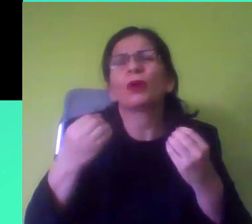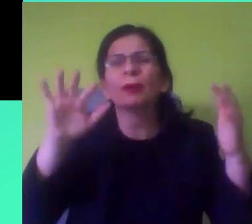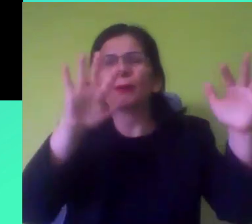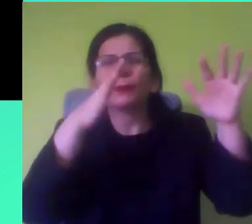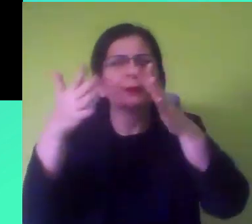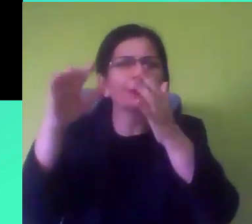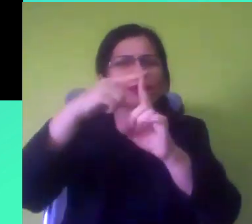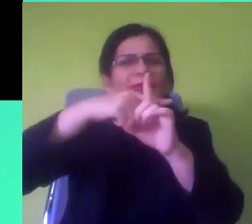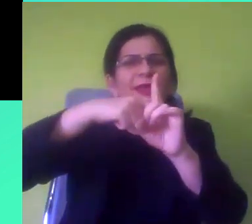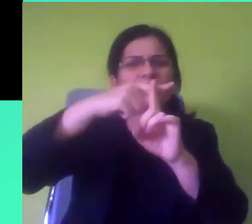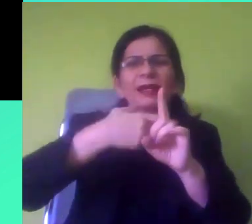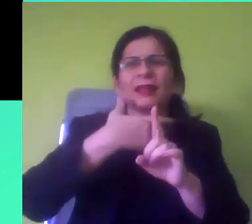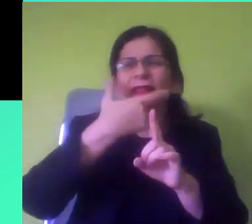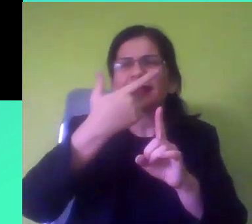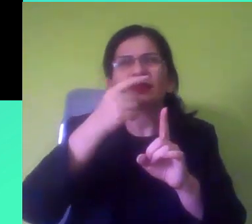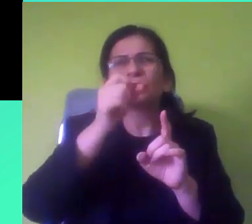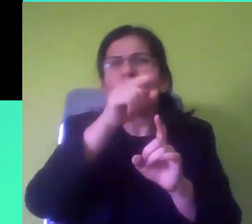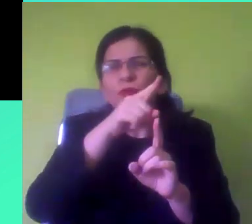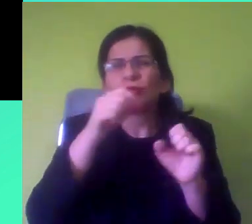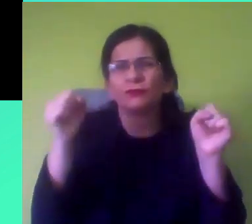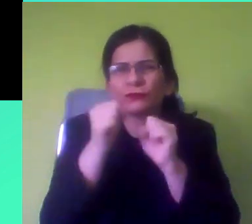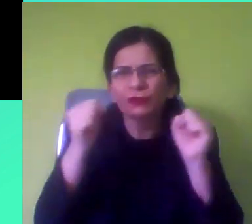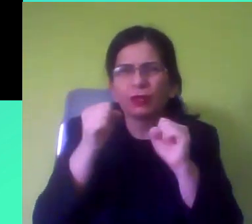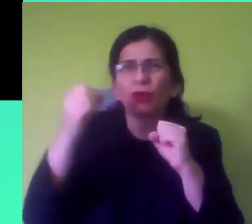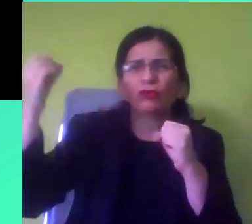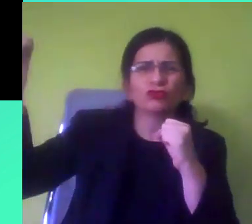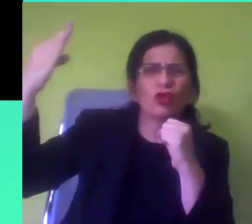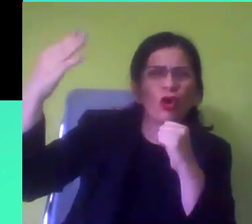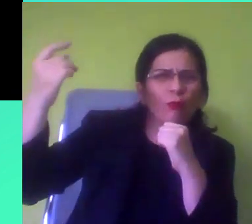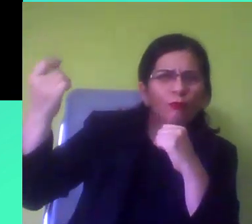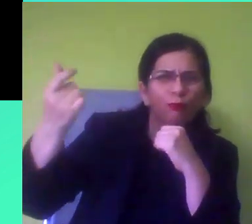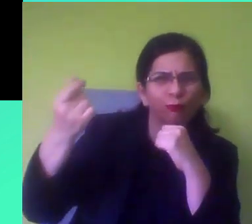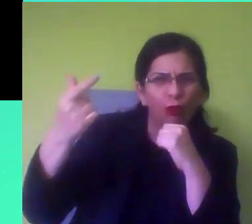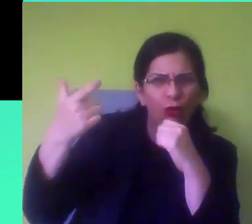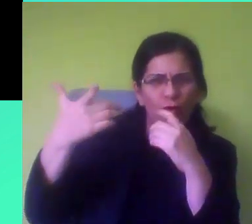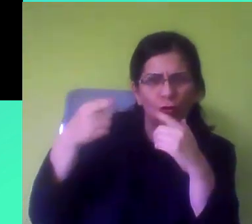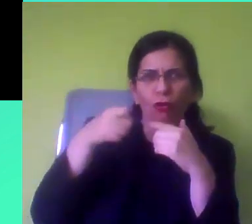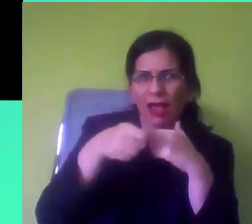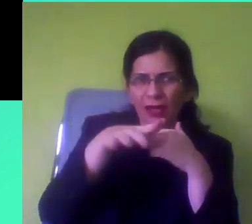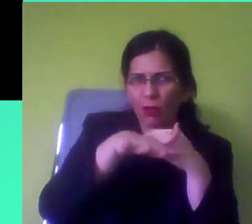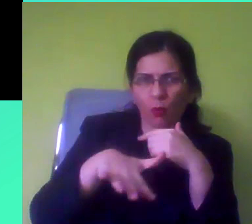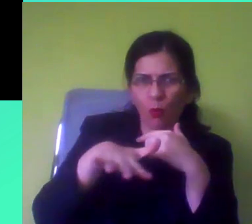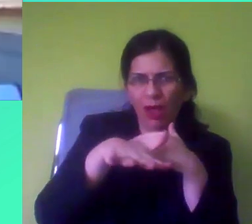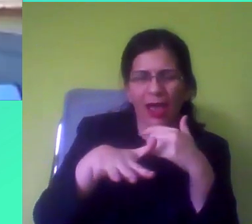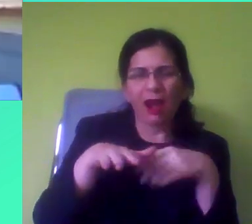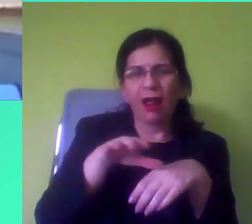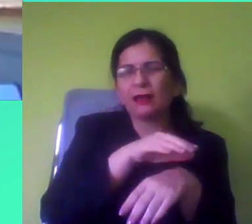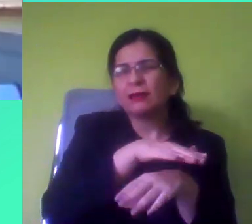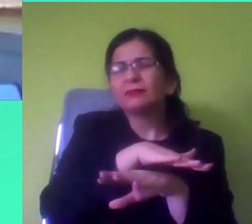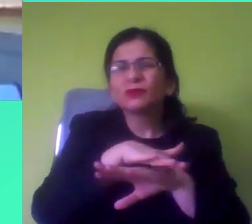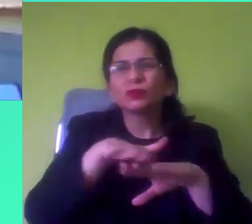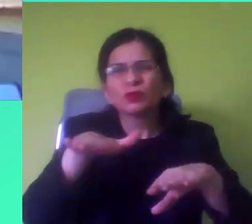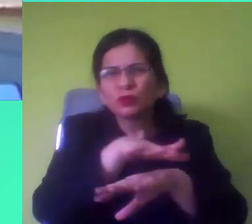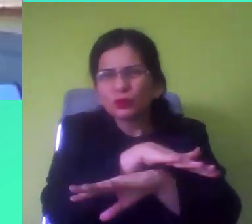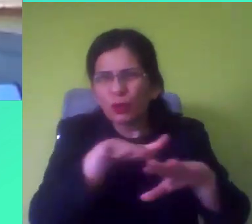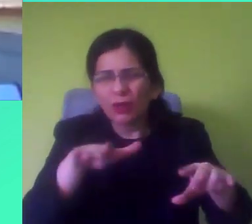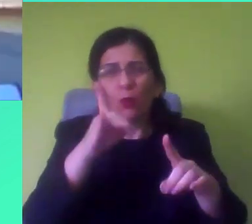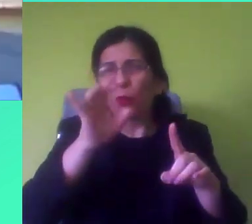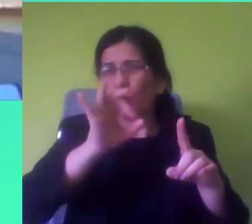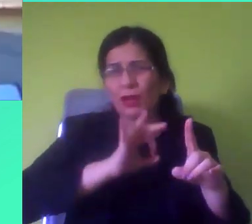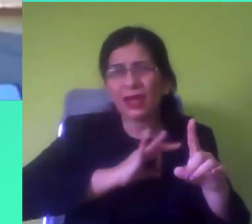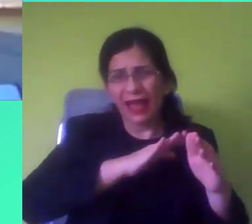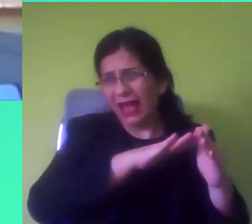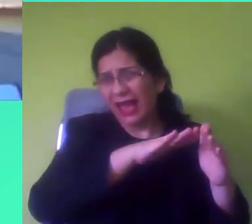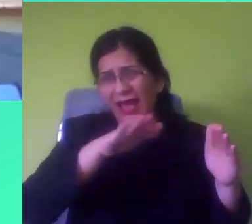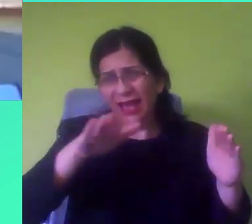del aire como por una escasa radiación solar, vamos a encontrar una fracción del suelo donde está todo el